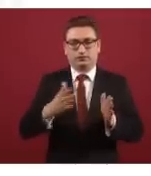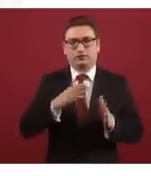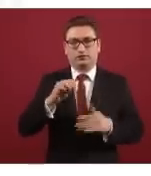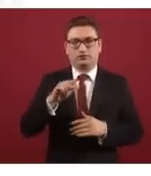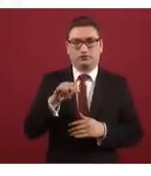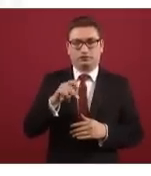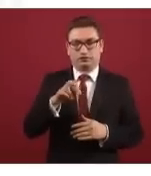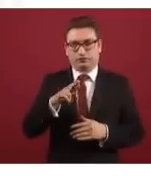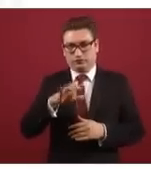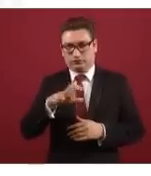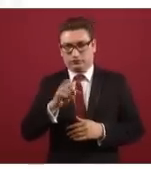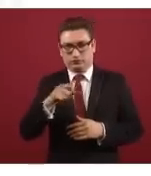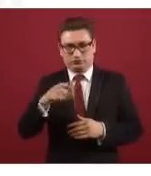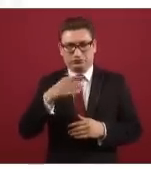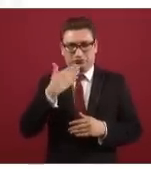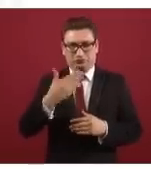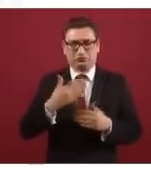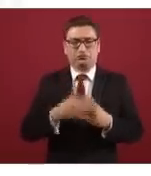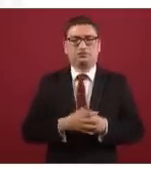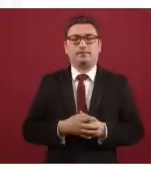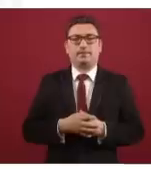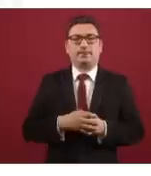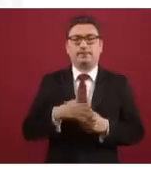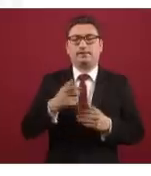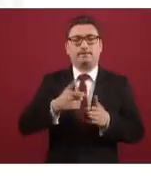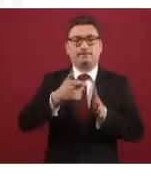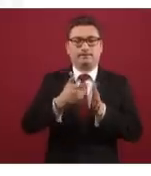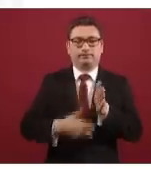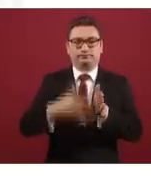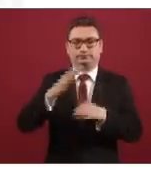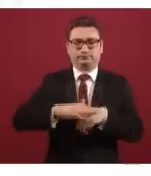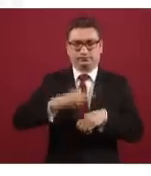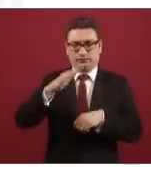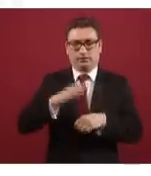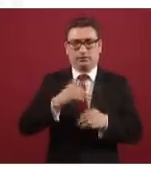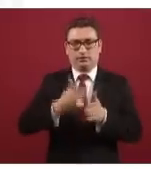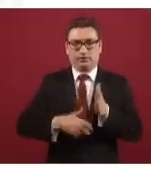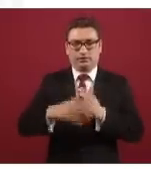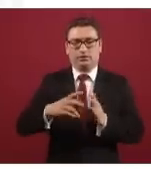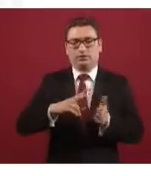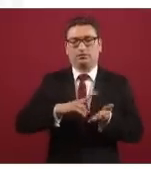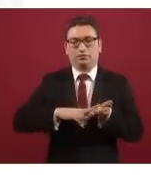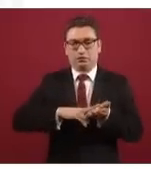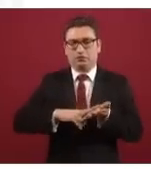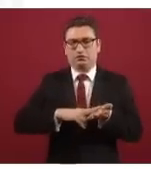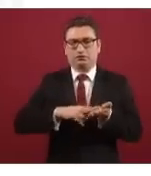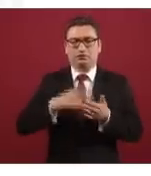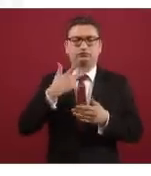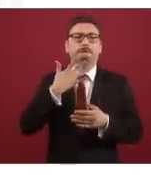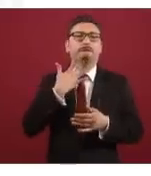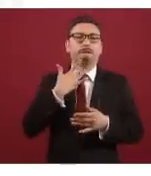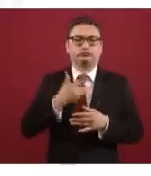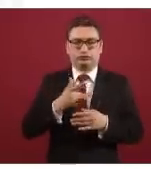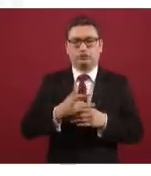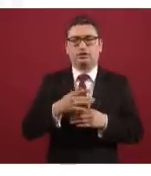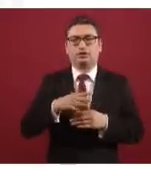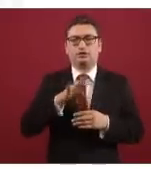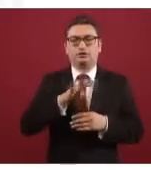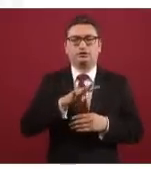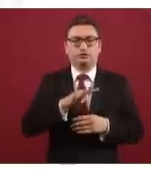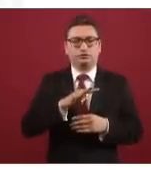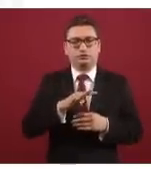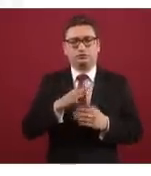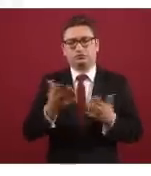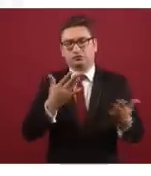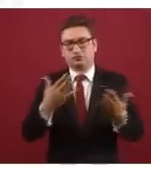Minotauro. En el caso de la más económica en gasolina regular, con un margen de 19 centavos y un precio al